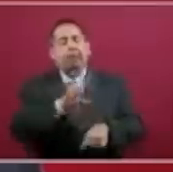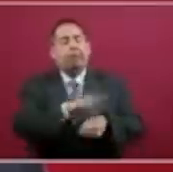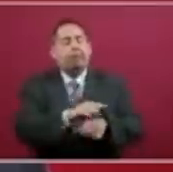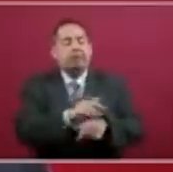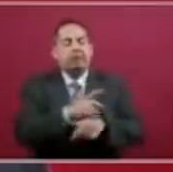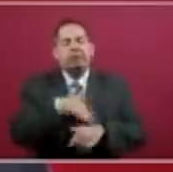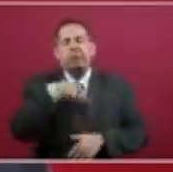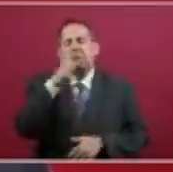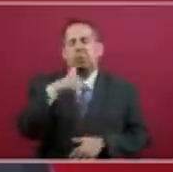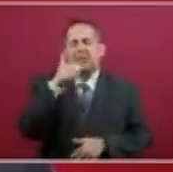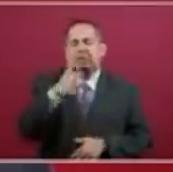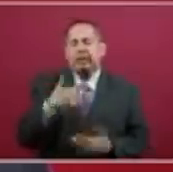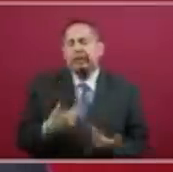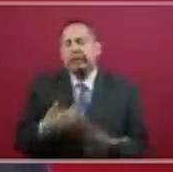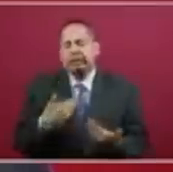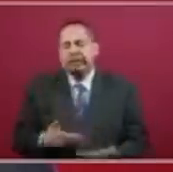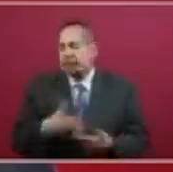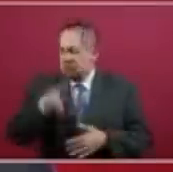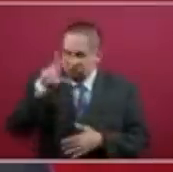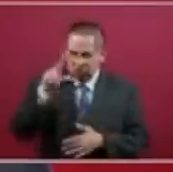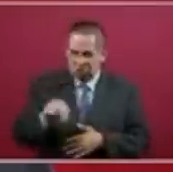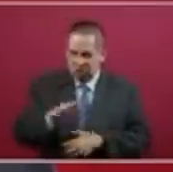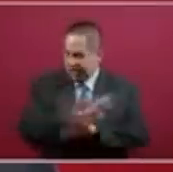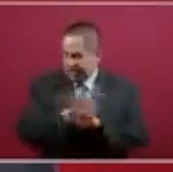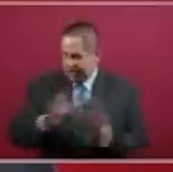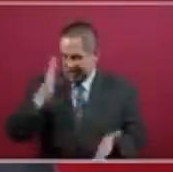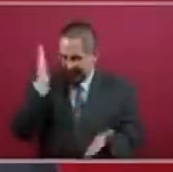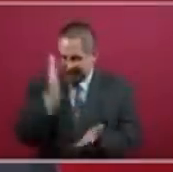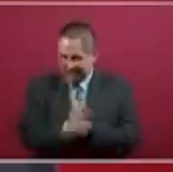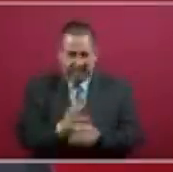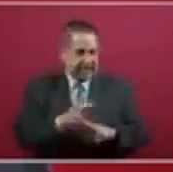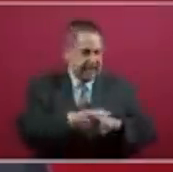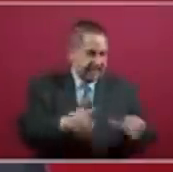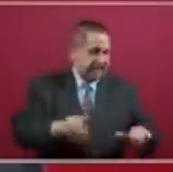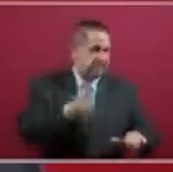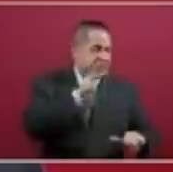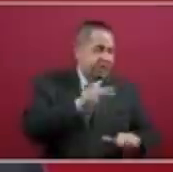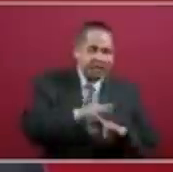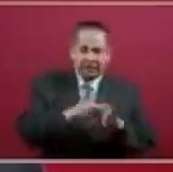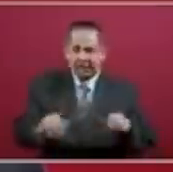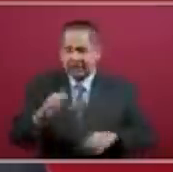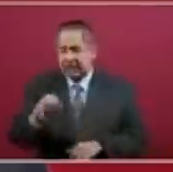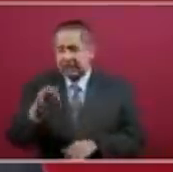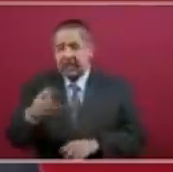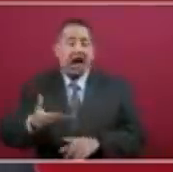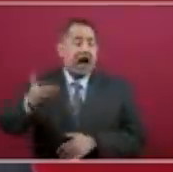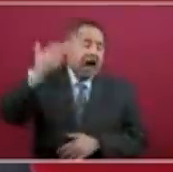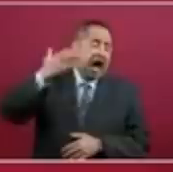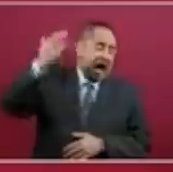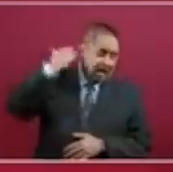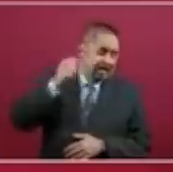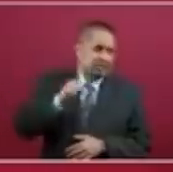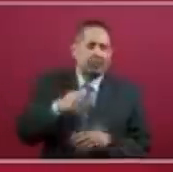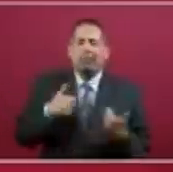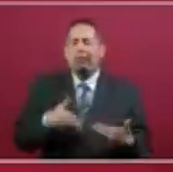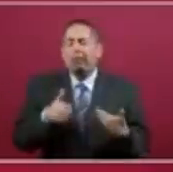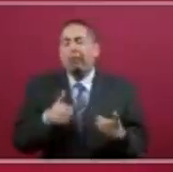corrupción en la Comisión Federal de Electricidad y en Pemex como era antes.